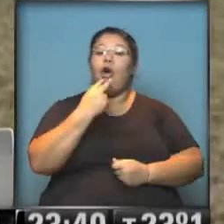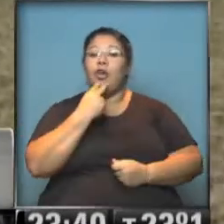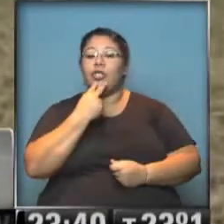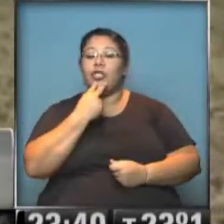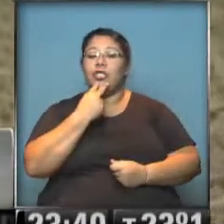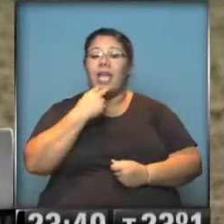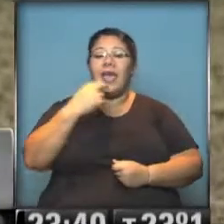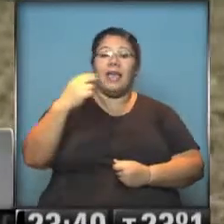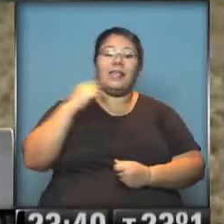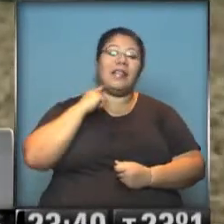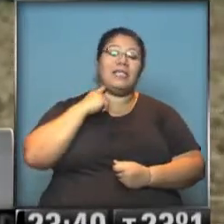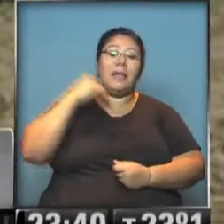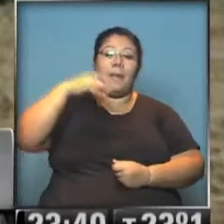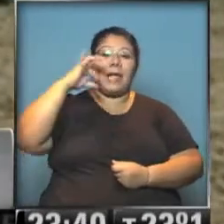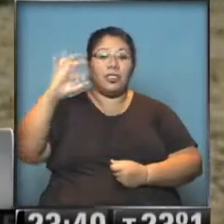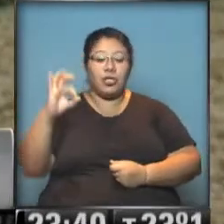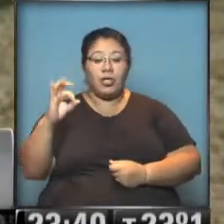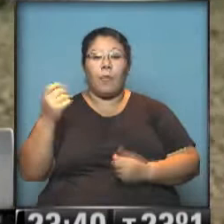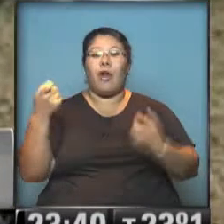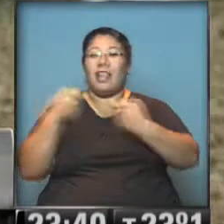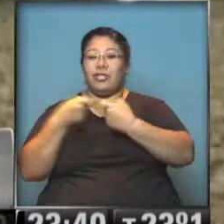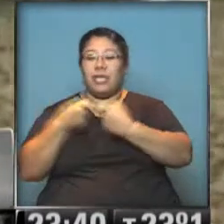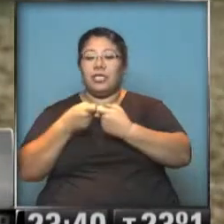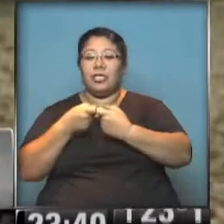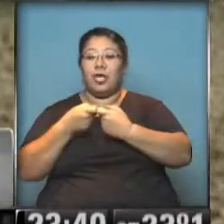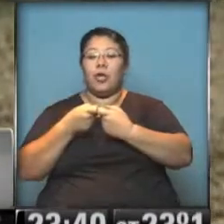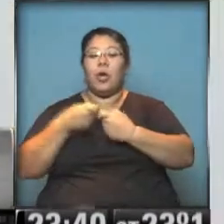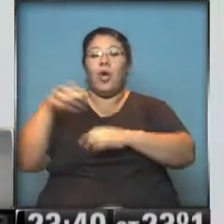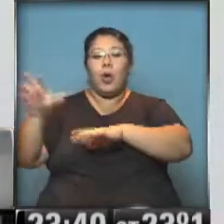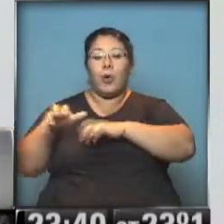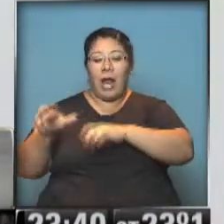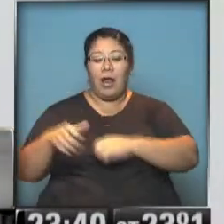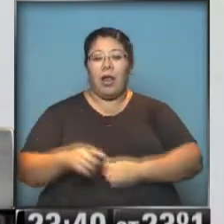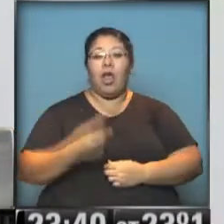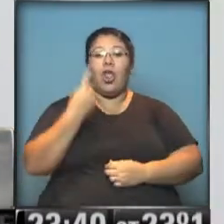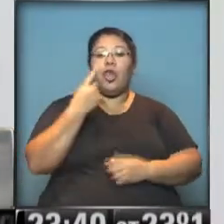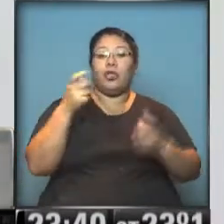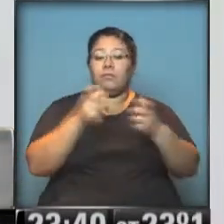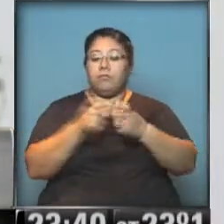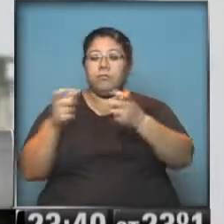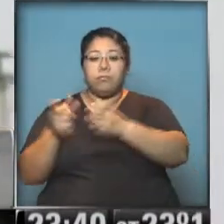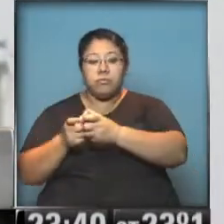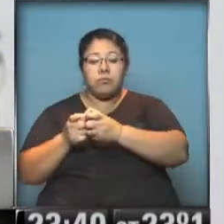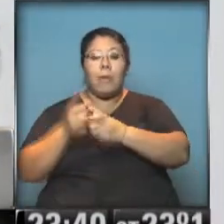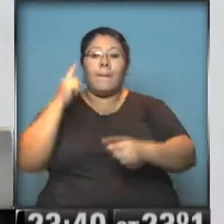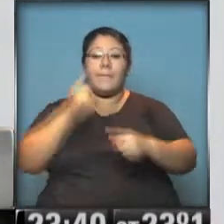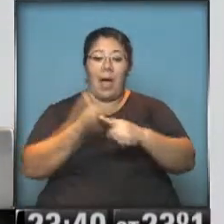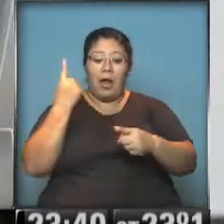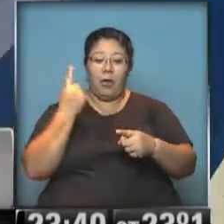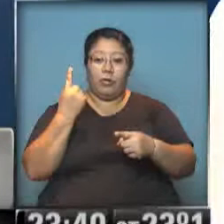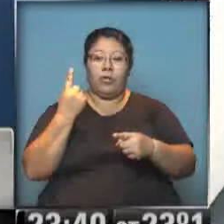de marzo por la sociedad rural. CRA y Coninagro van al paro con toneladas de soja sin vender,